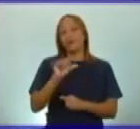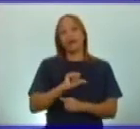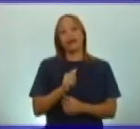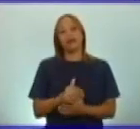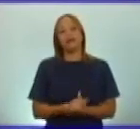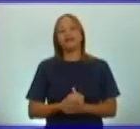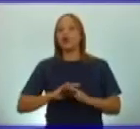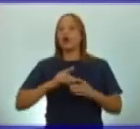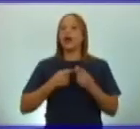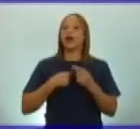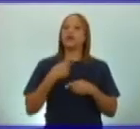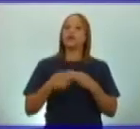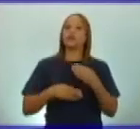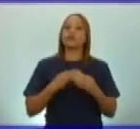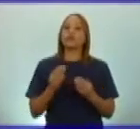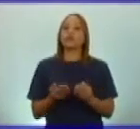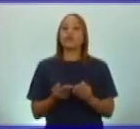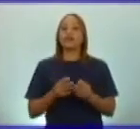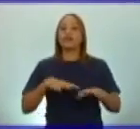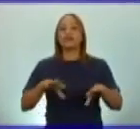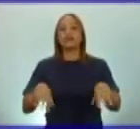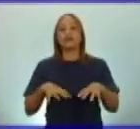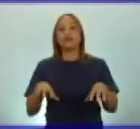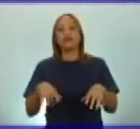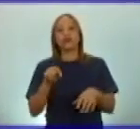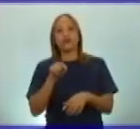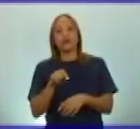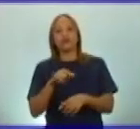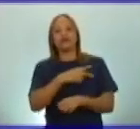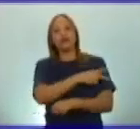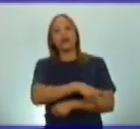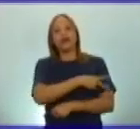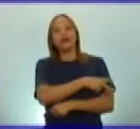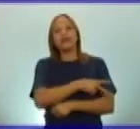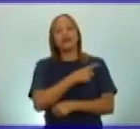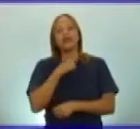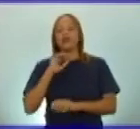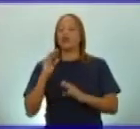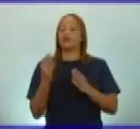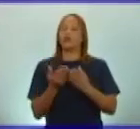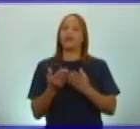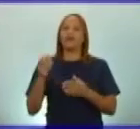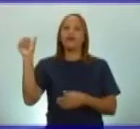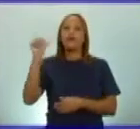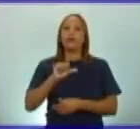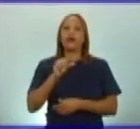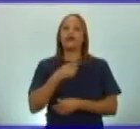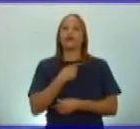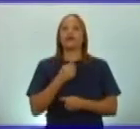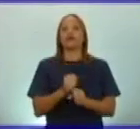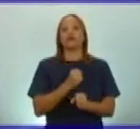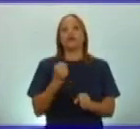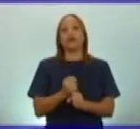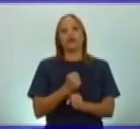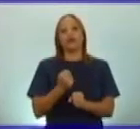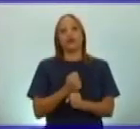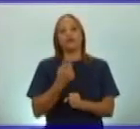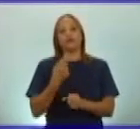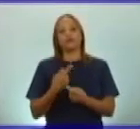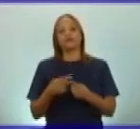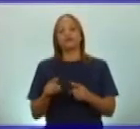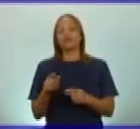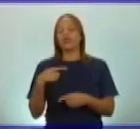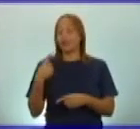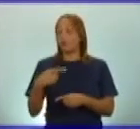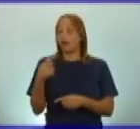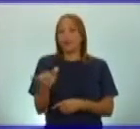Al contrario, toda la situación existente en esos países va a repercutir después en esos trabajadores. Y lo vemos incluso en nuestros